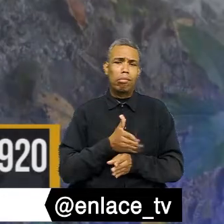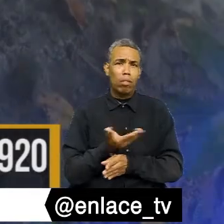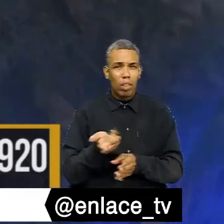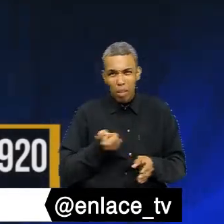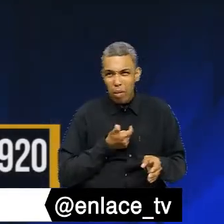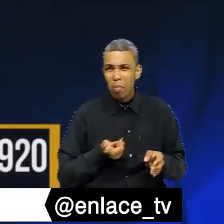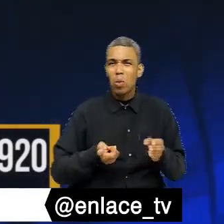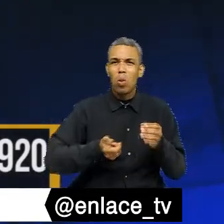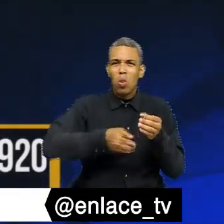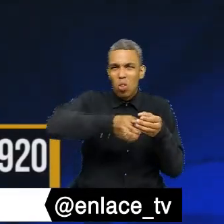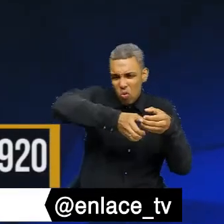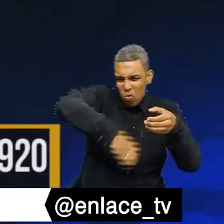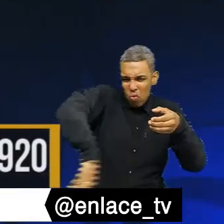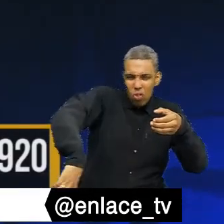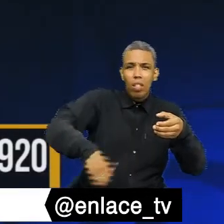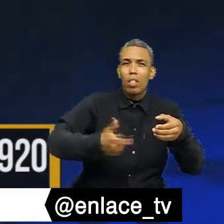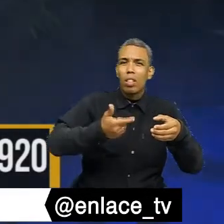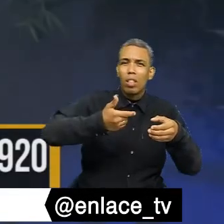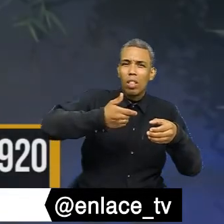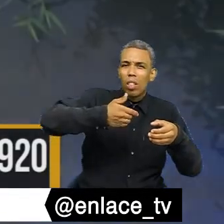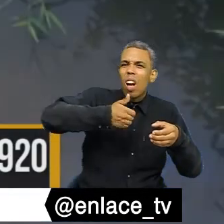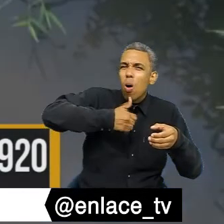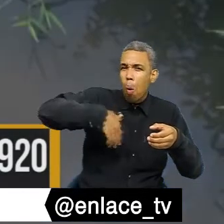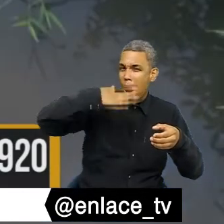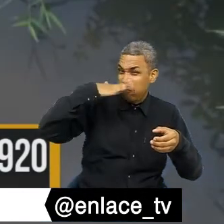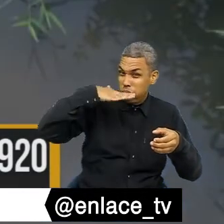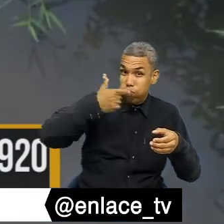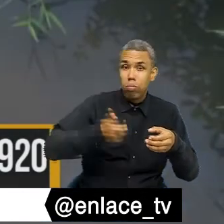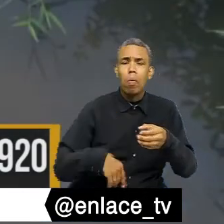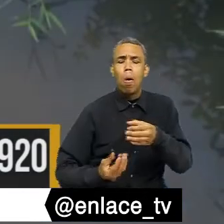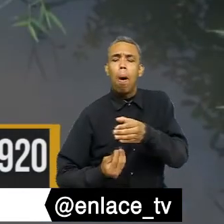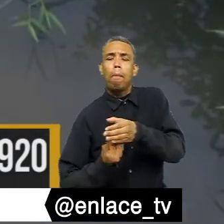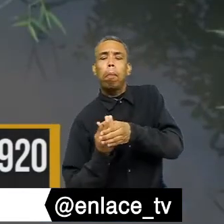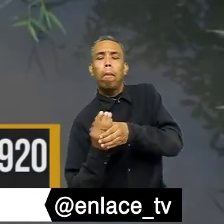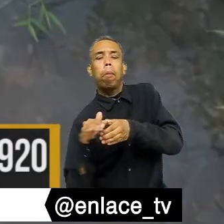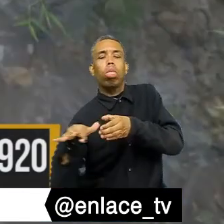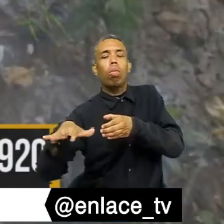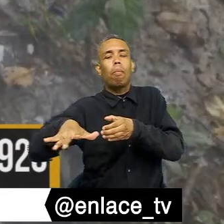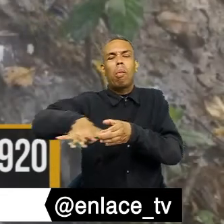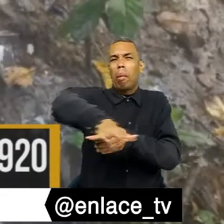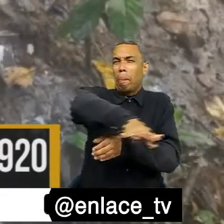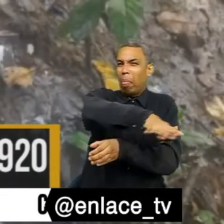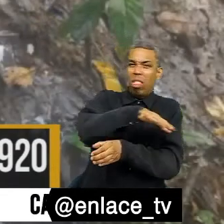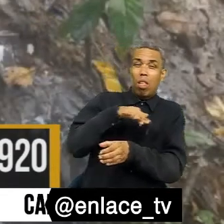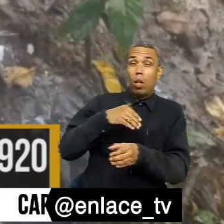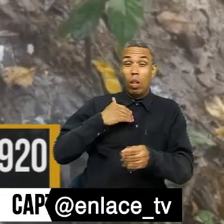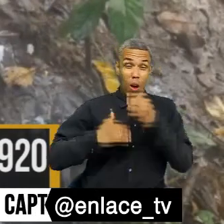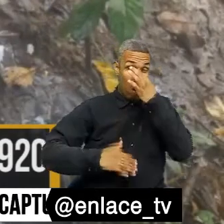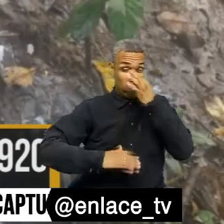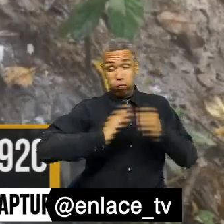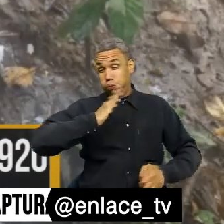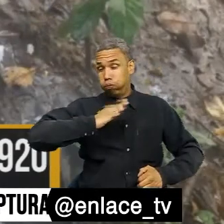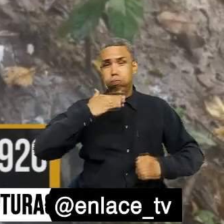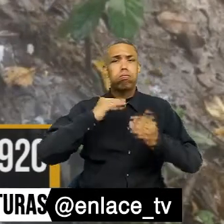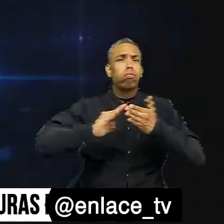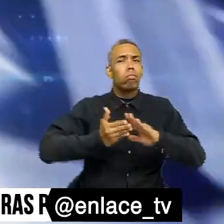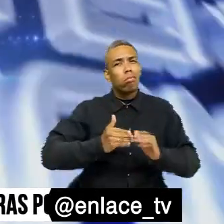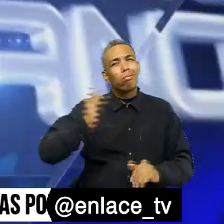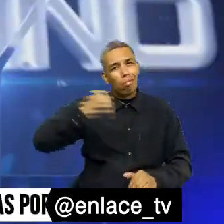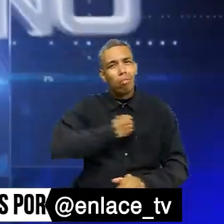rebosa, inundando patios y frentes de las casas del sector, en donde los vecinos, por tal razón, deben soportar malos olores a